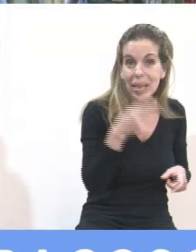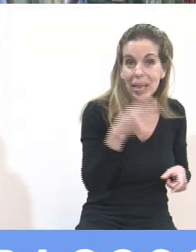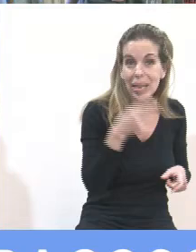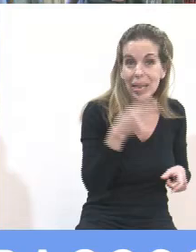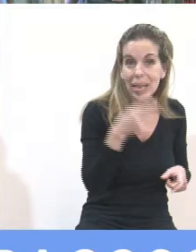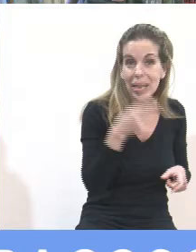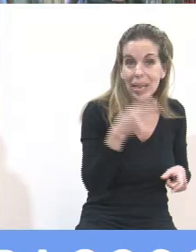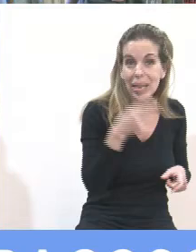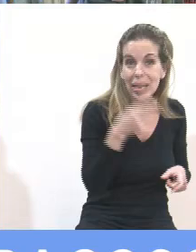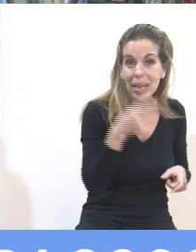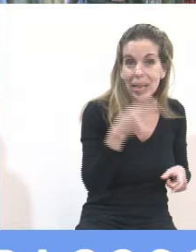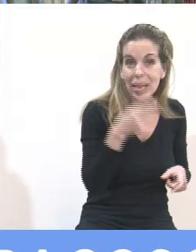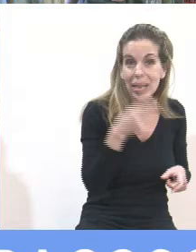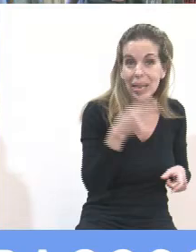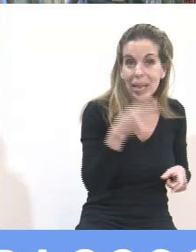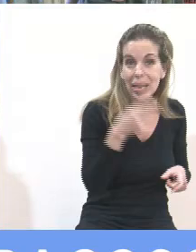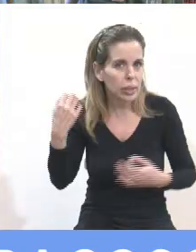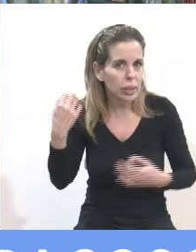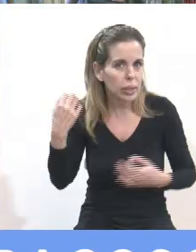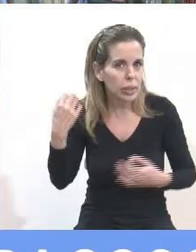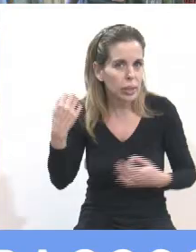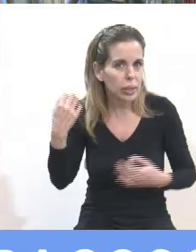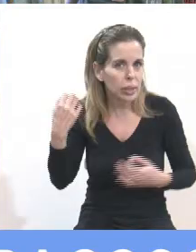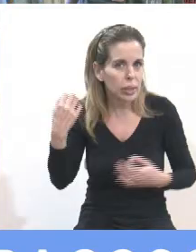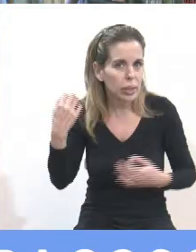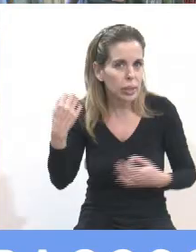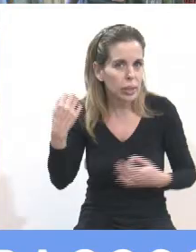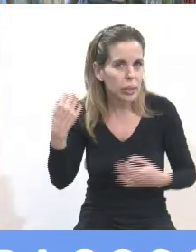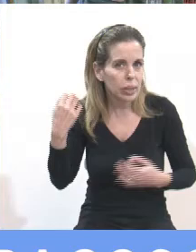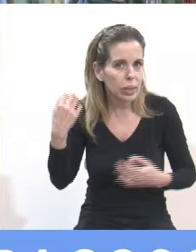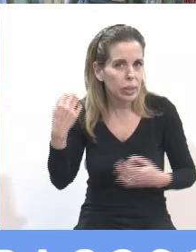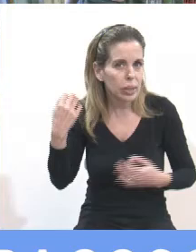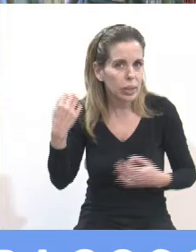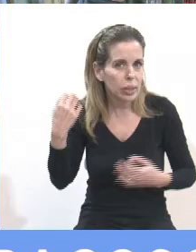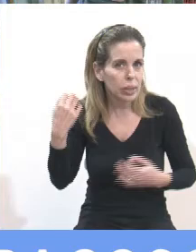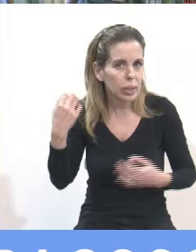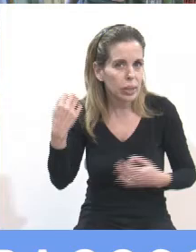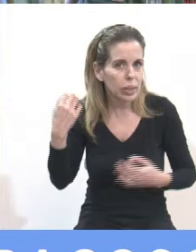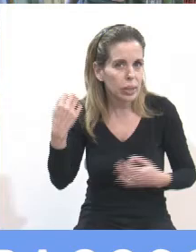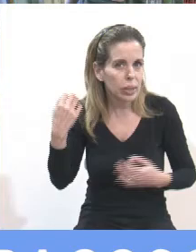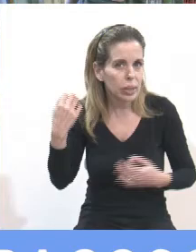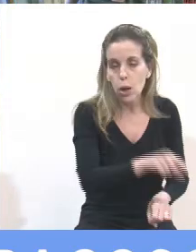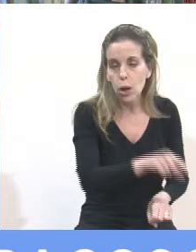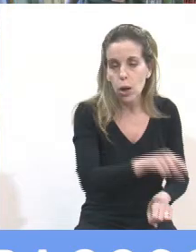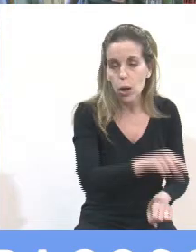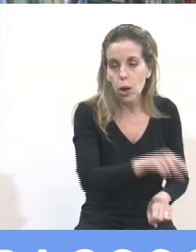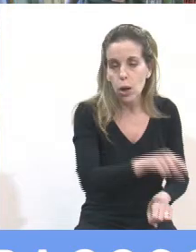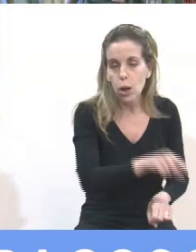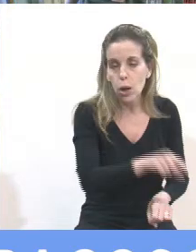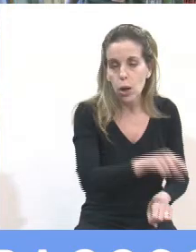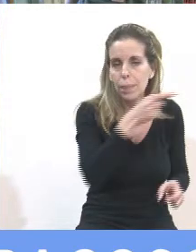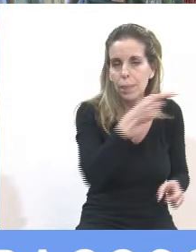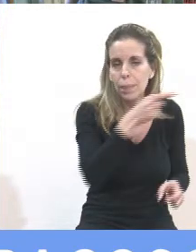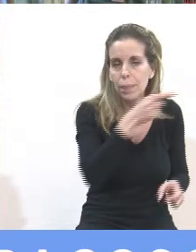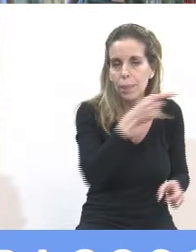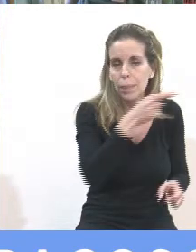la justicia intervino. Se comunicó el hecho al Servicio Penitenciario Federal por parte de la justicia pampeana, se requisó